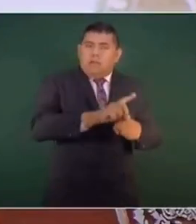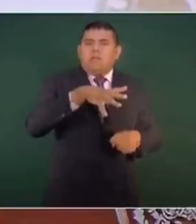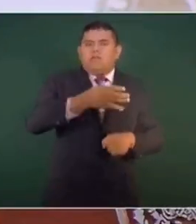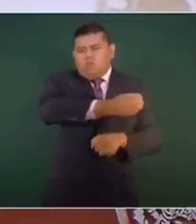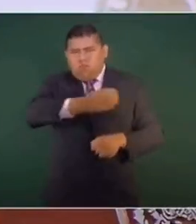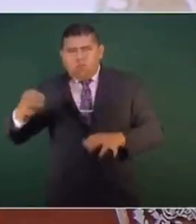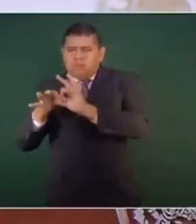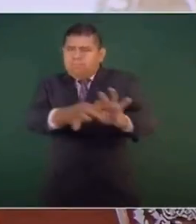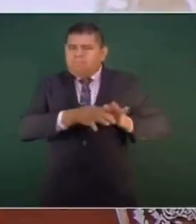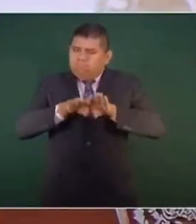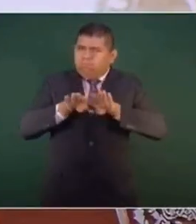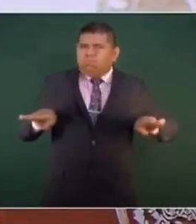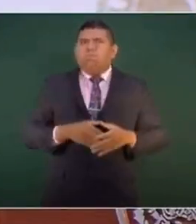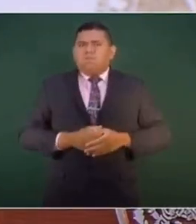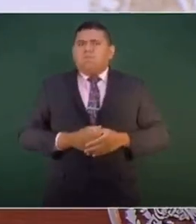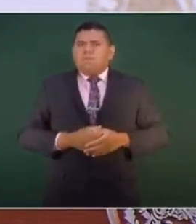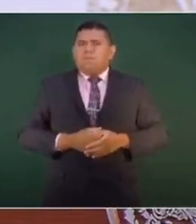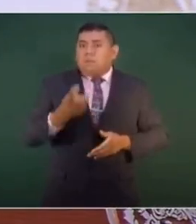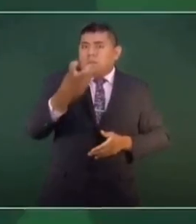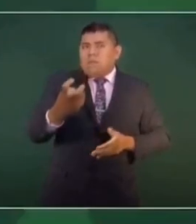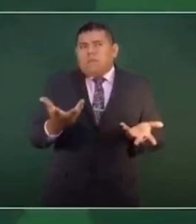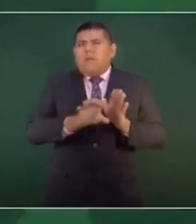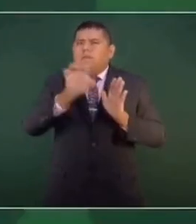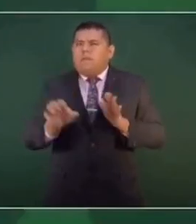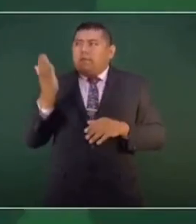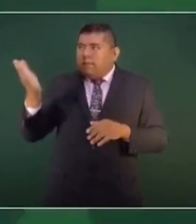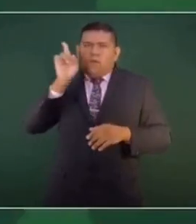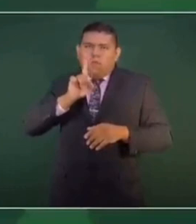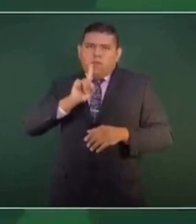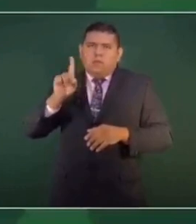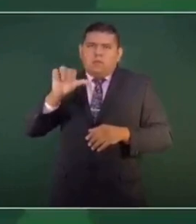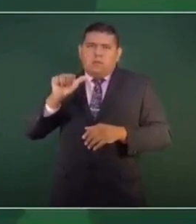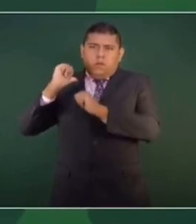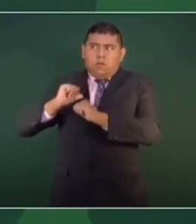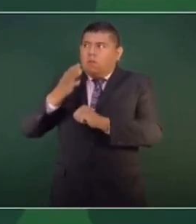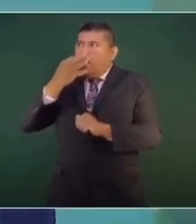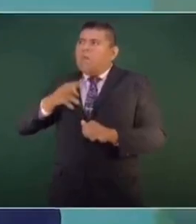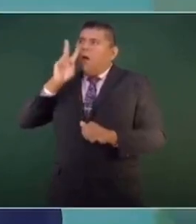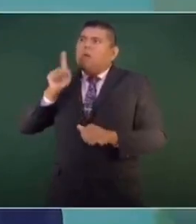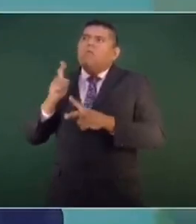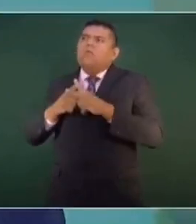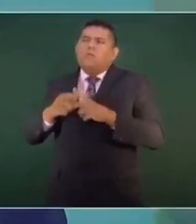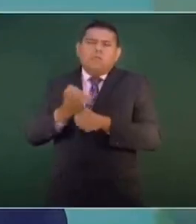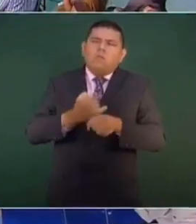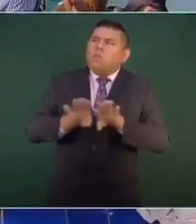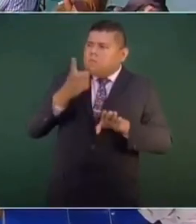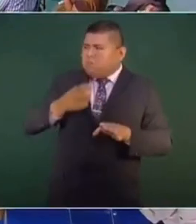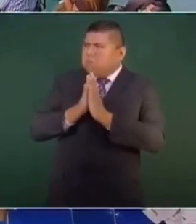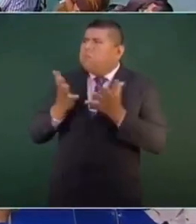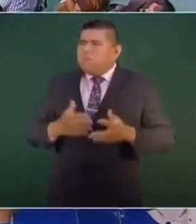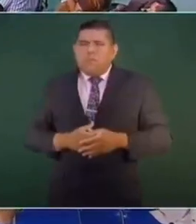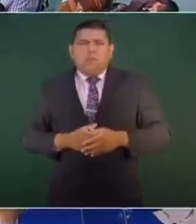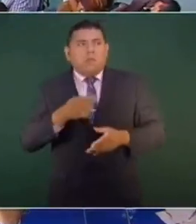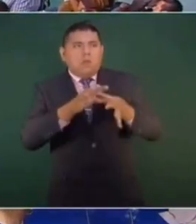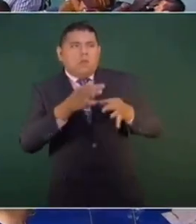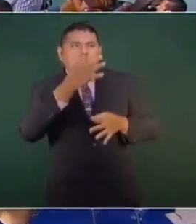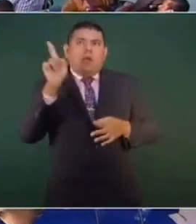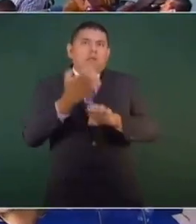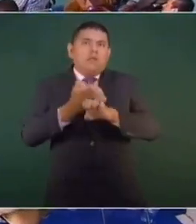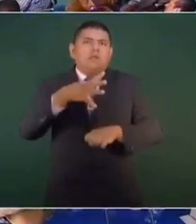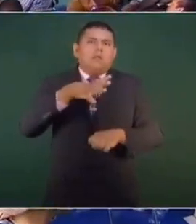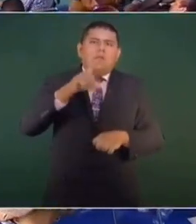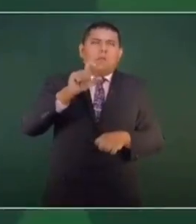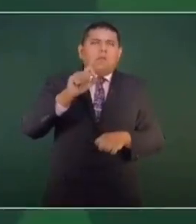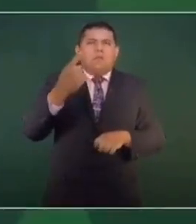coordinación. Por eso, sería bueno que la señora informara de dónde obtuvo la información. Este reporte de que están en 20 estados, 21, ¿es